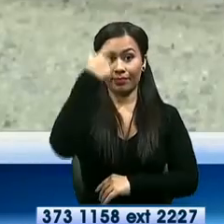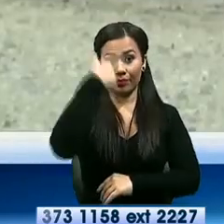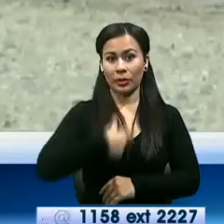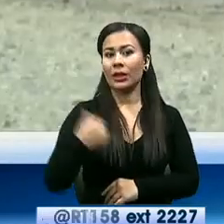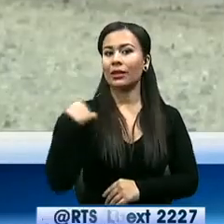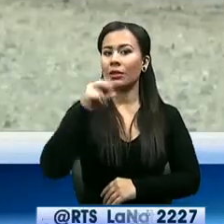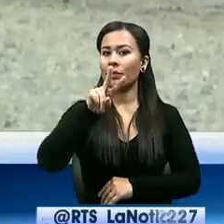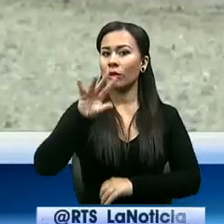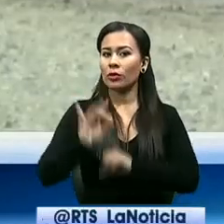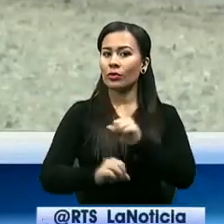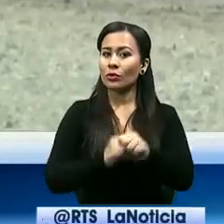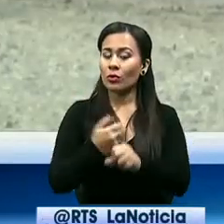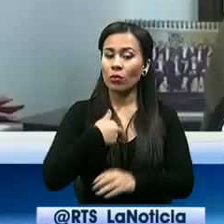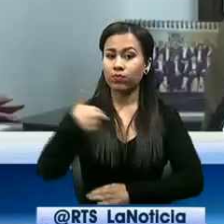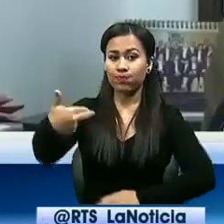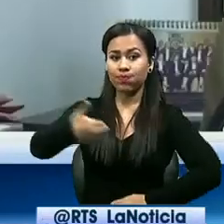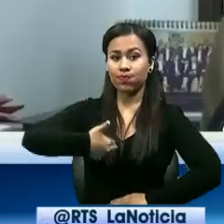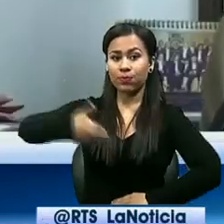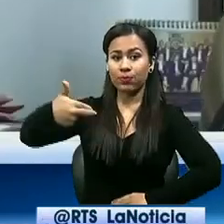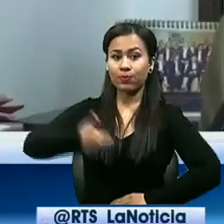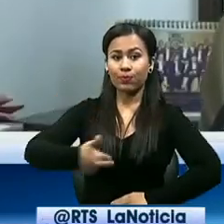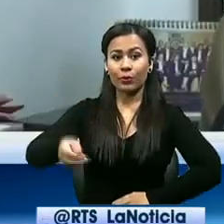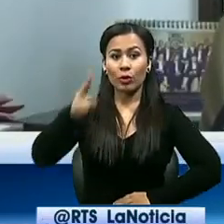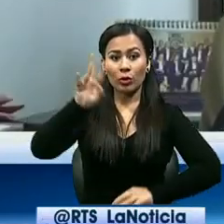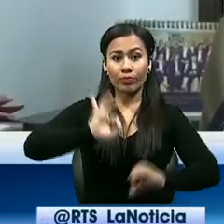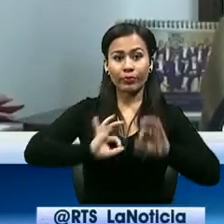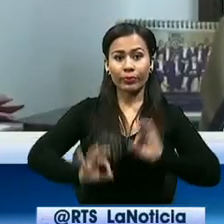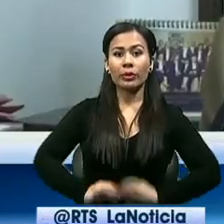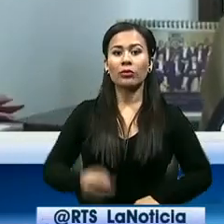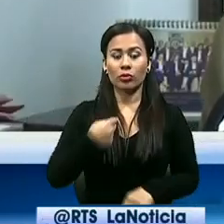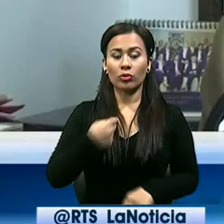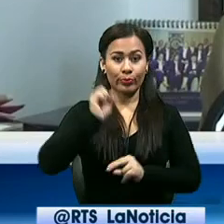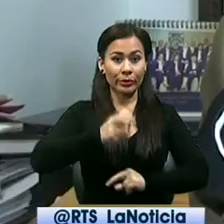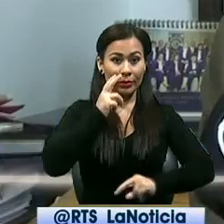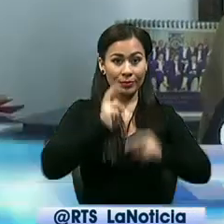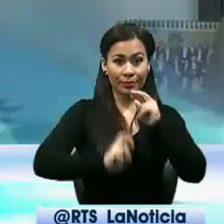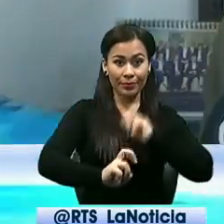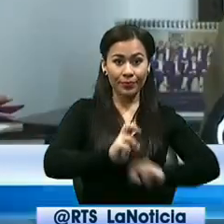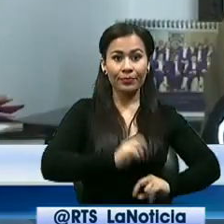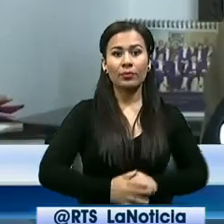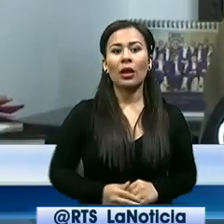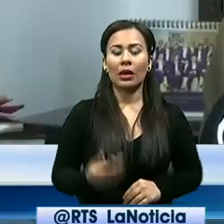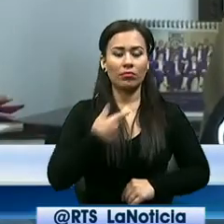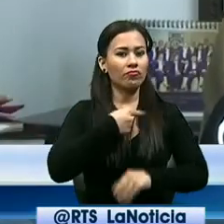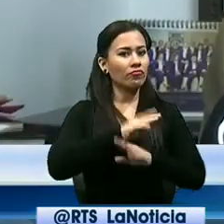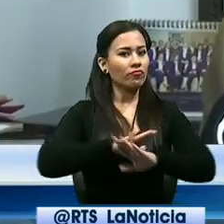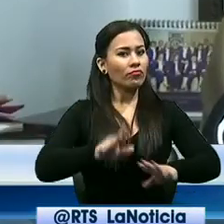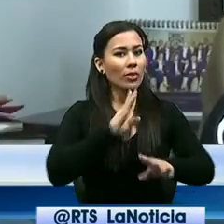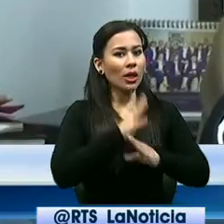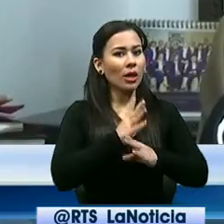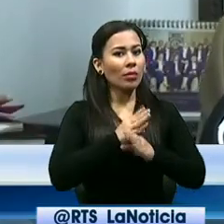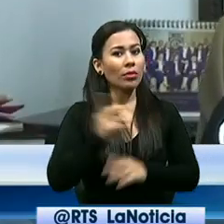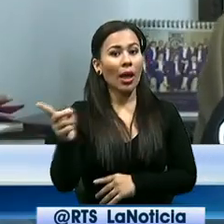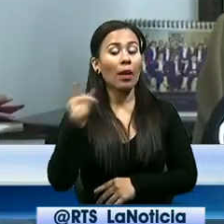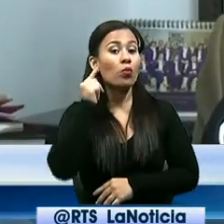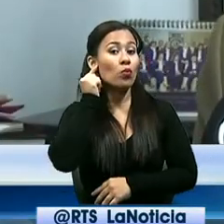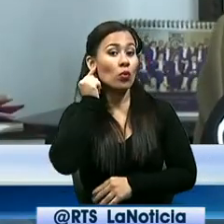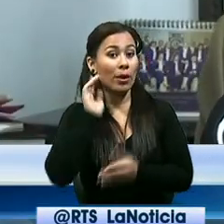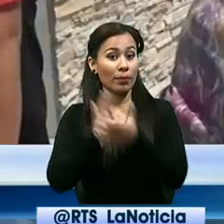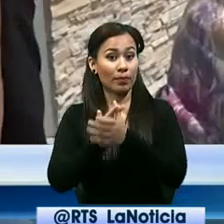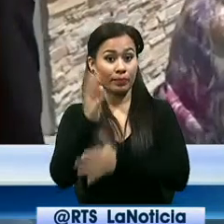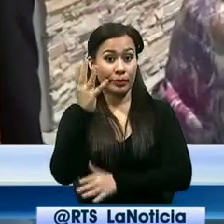fue asesinado de 2 balazos. Yo pude ocultar y hablar con la señora Jimena, la viuda, es